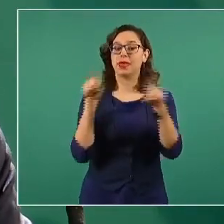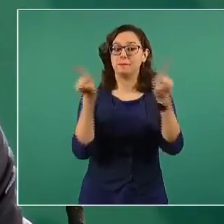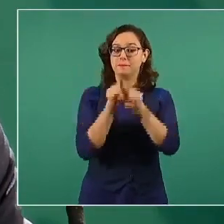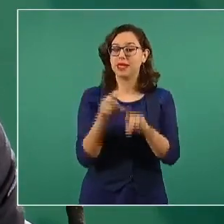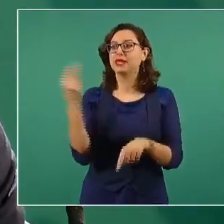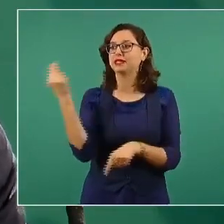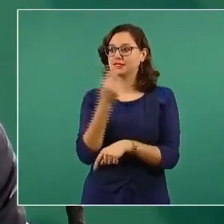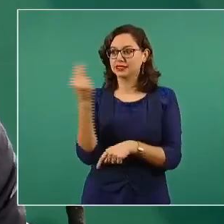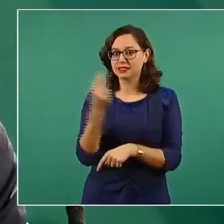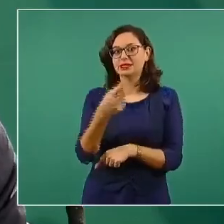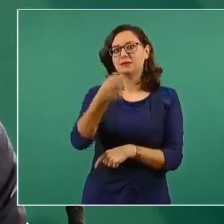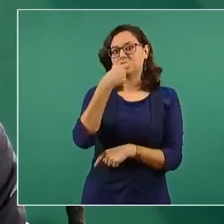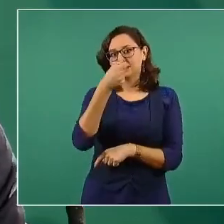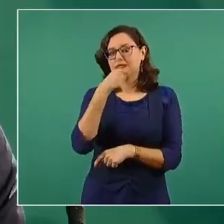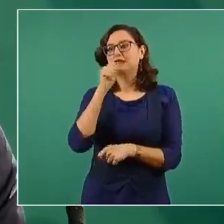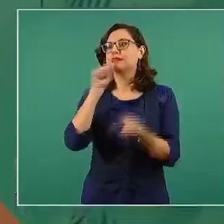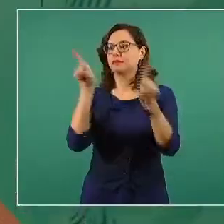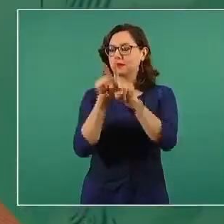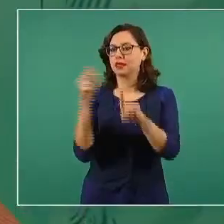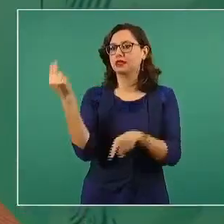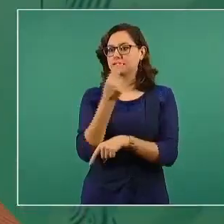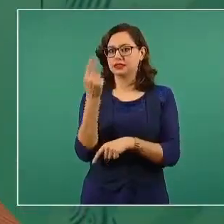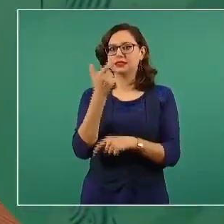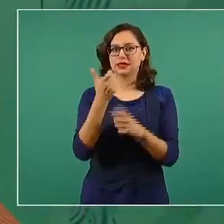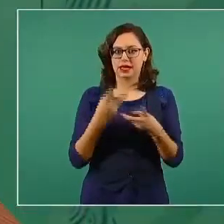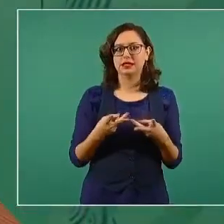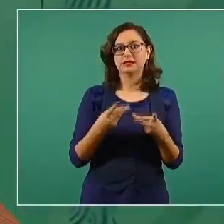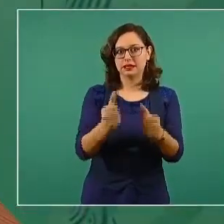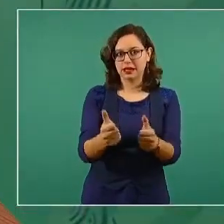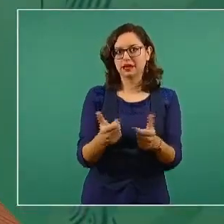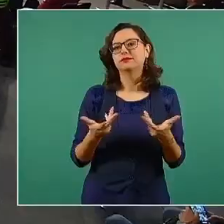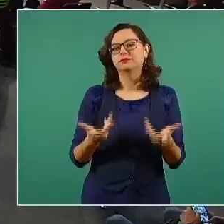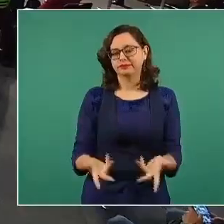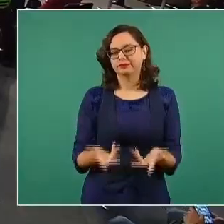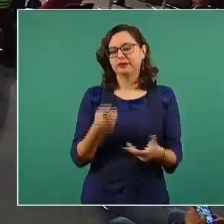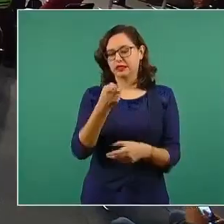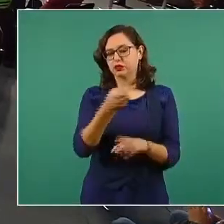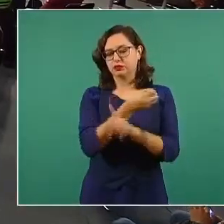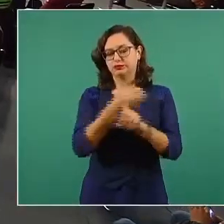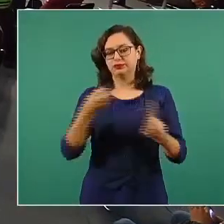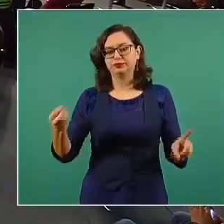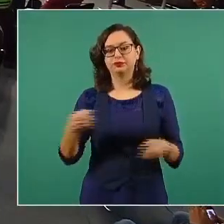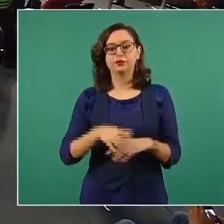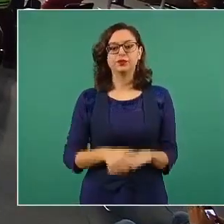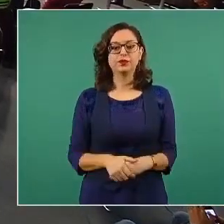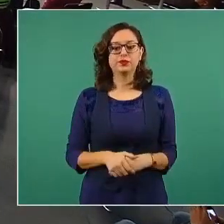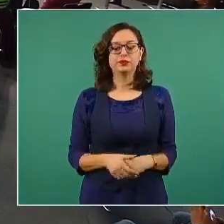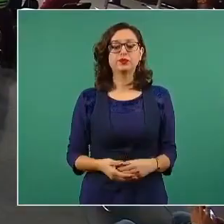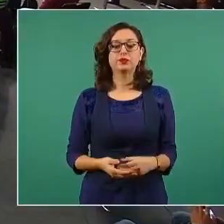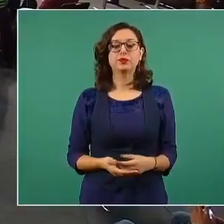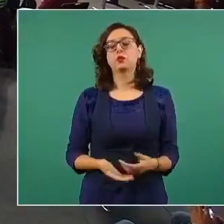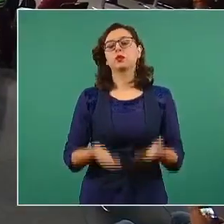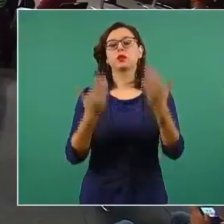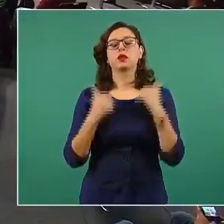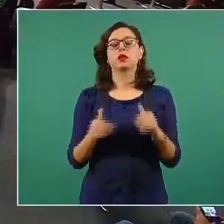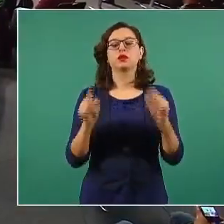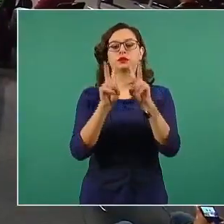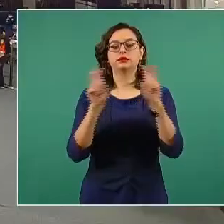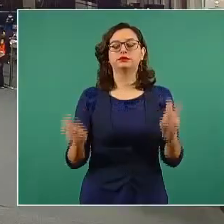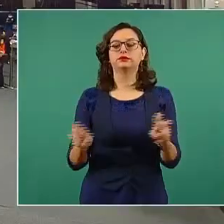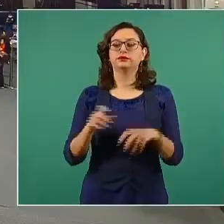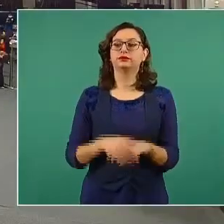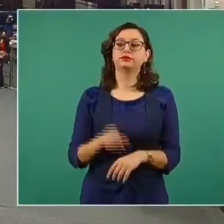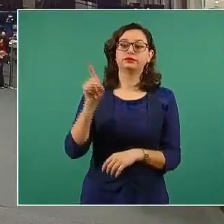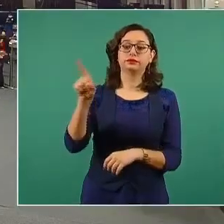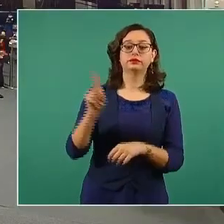pero en eso estamos, Y un último tema, señor presidente. Nicaragua está viviendo una crisis política. A 5 meses de las